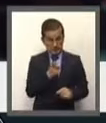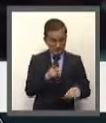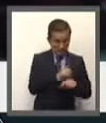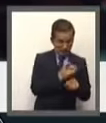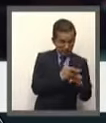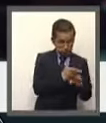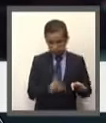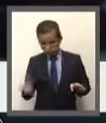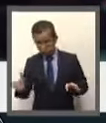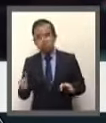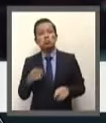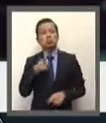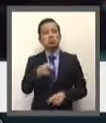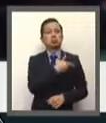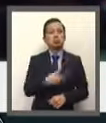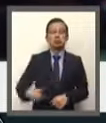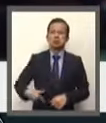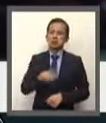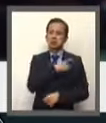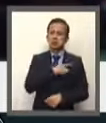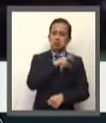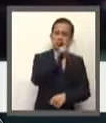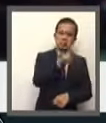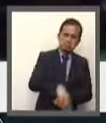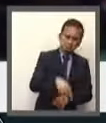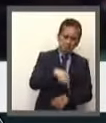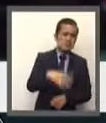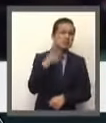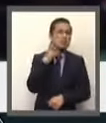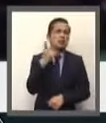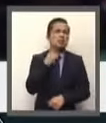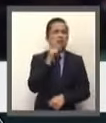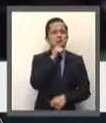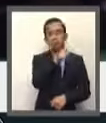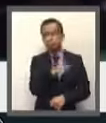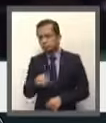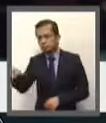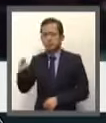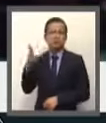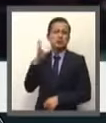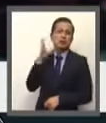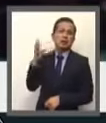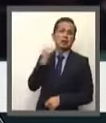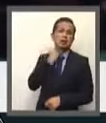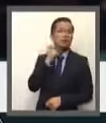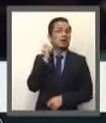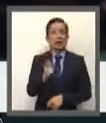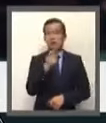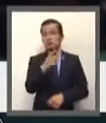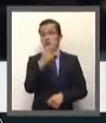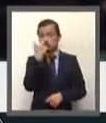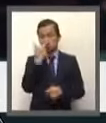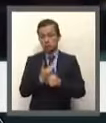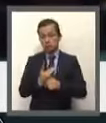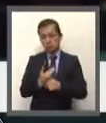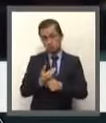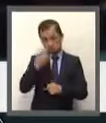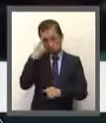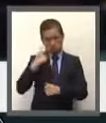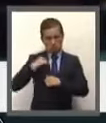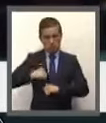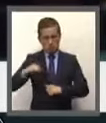acudirá a cada una de las cámaras del Congreso en su calidad de titular del Ejecutivo y de la Administración